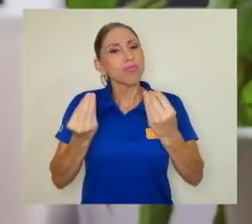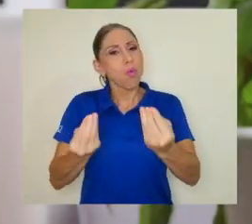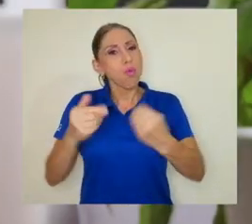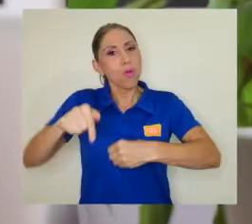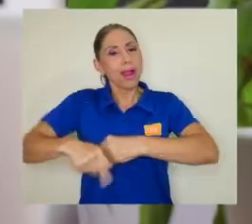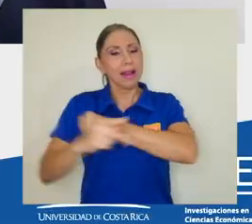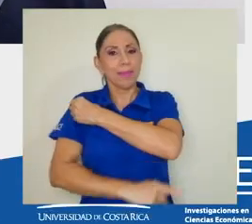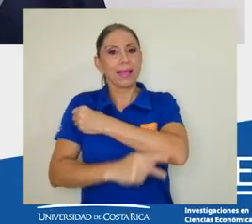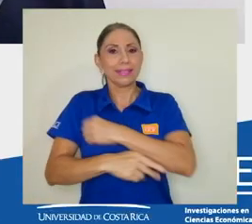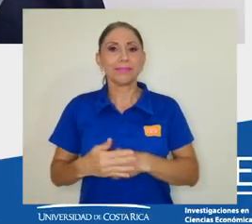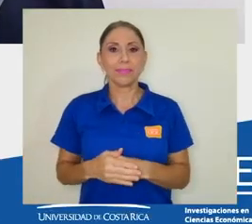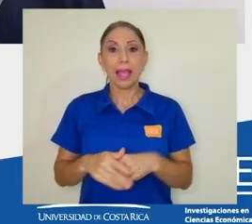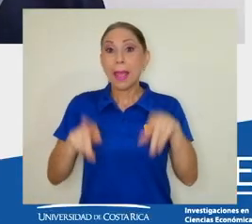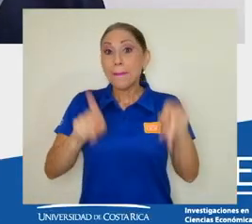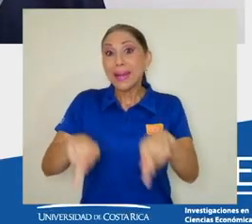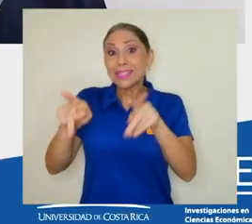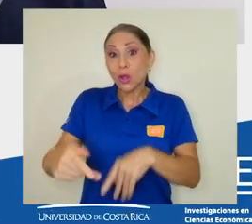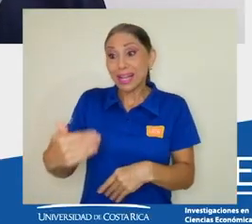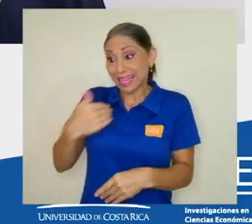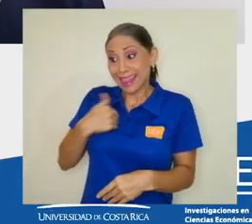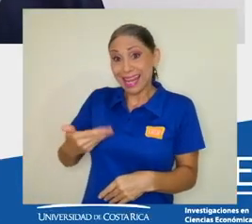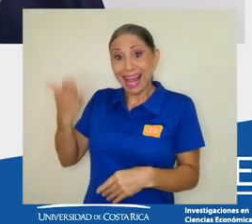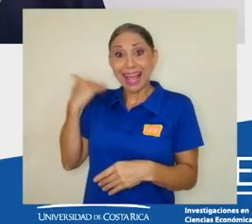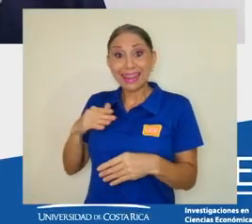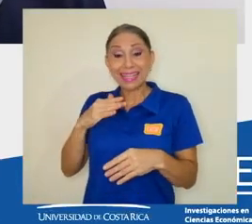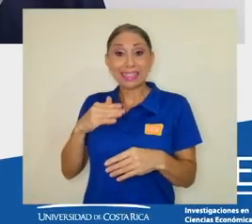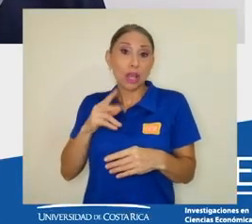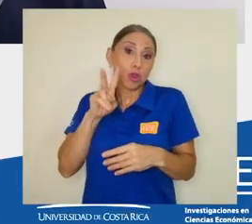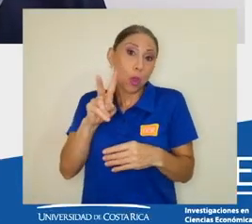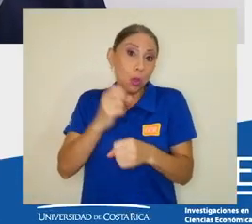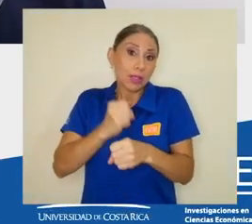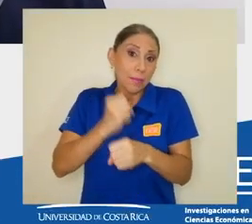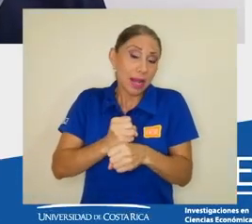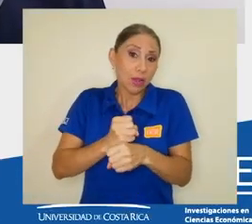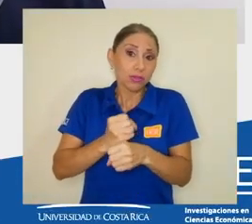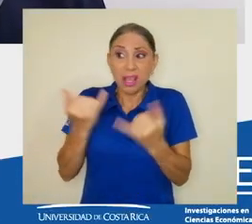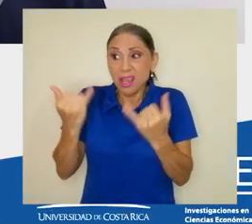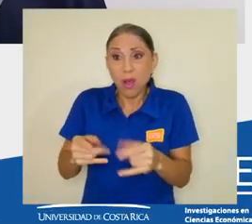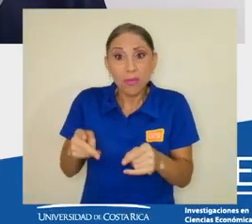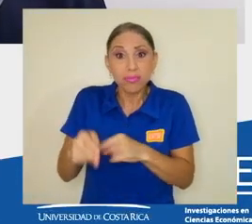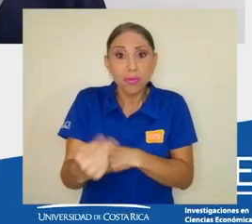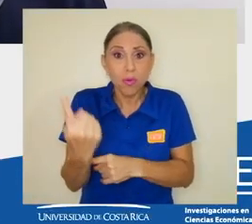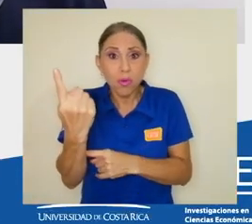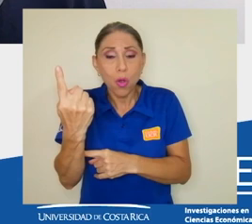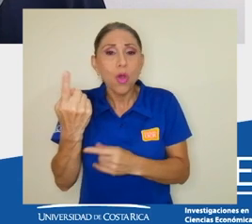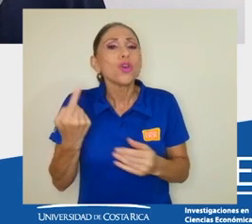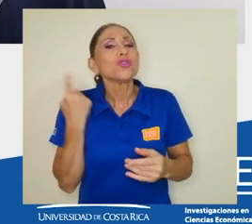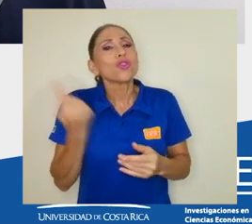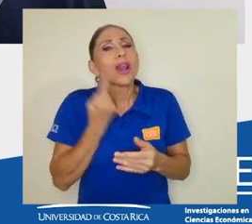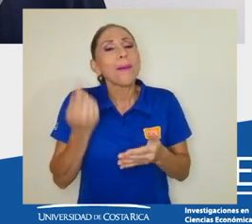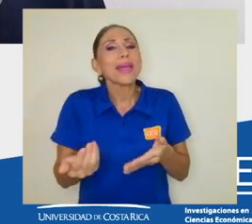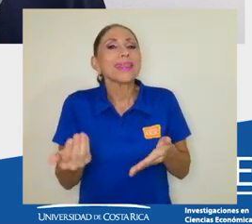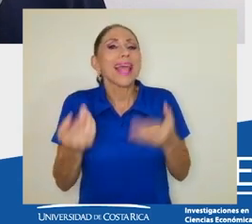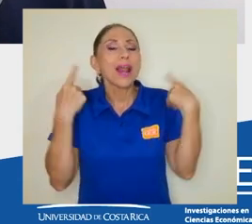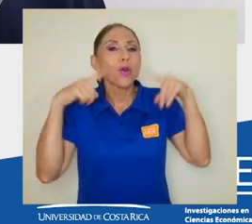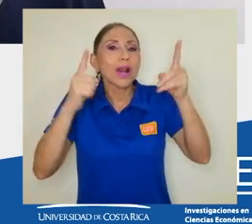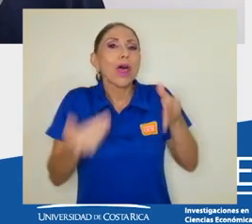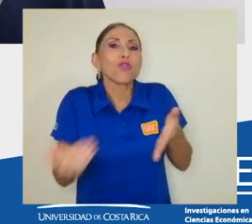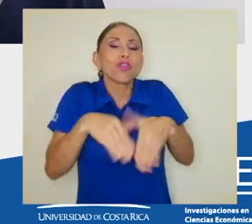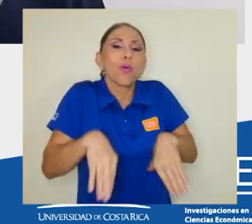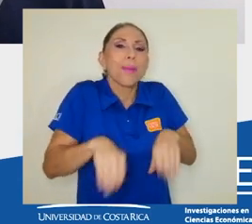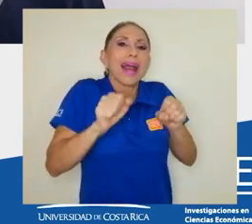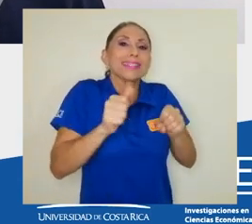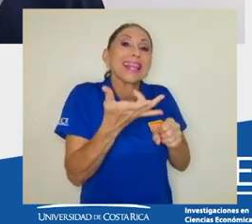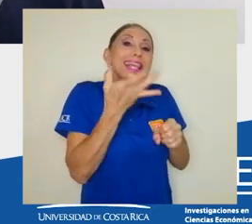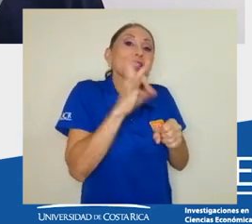país. Las personas que tenían más de un empleo y que perdieron esa segunda fuente de ingreso solo han logrado recuperarse en 18 de cada 100